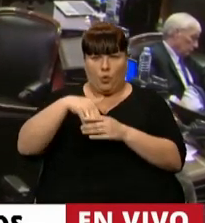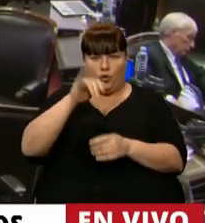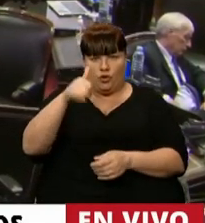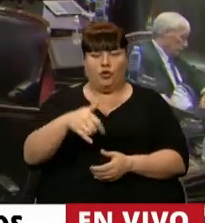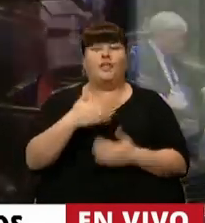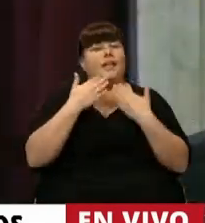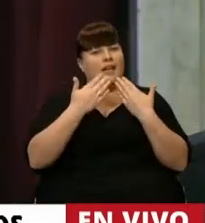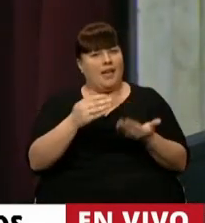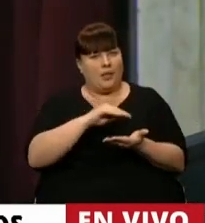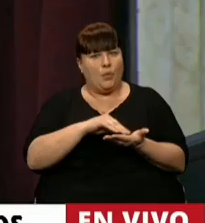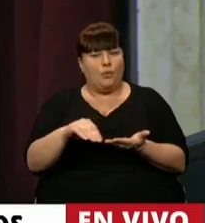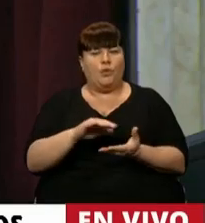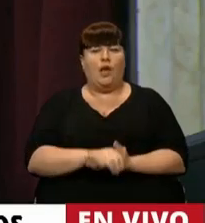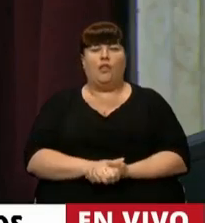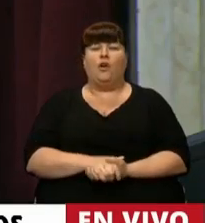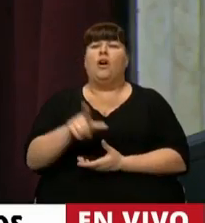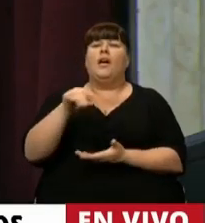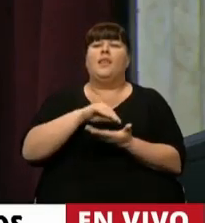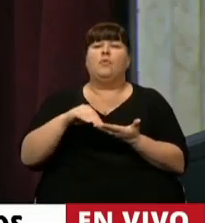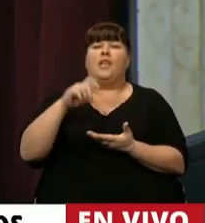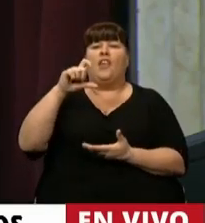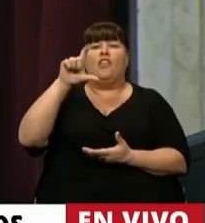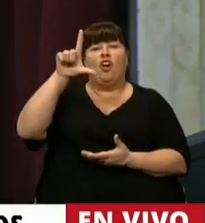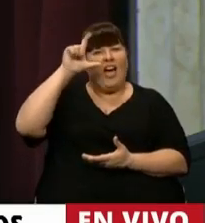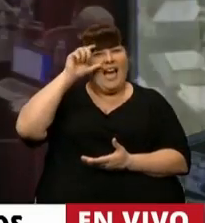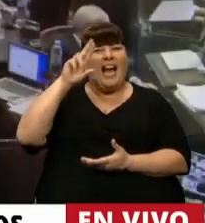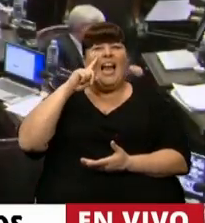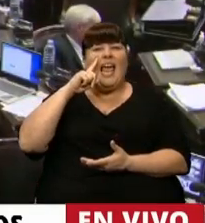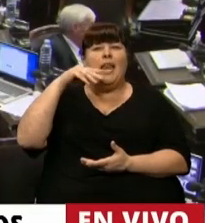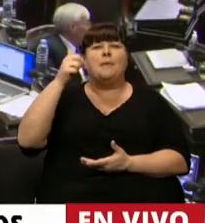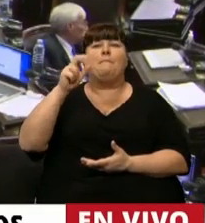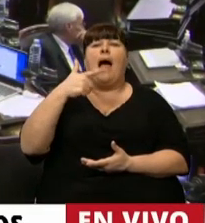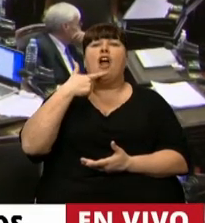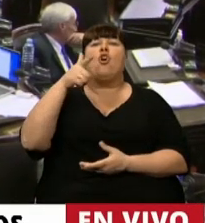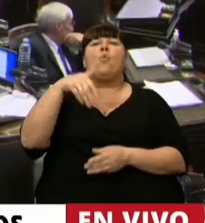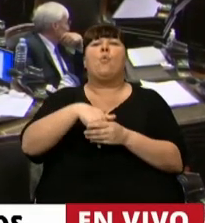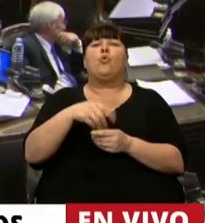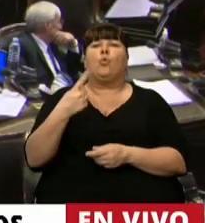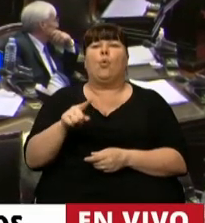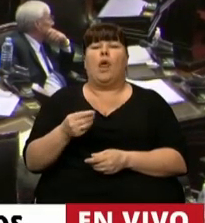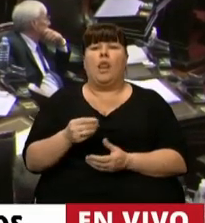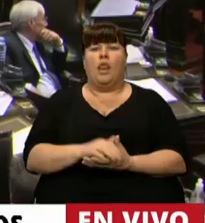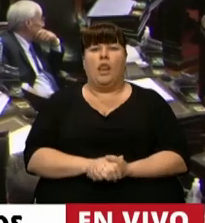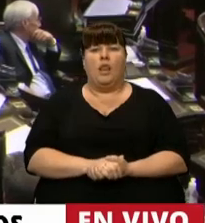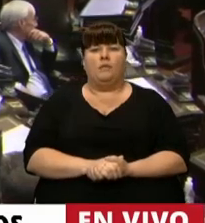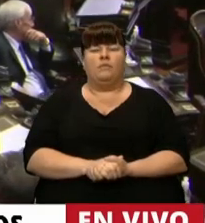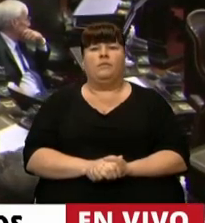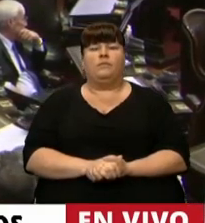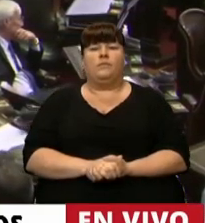gracias a diputado diputado clair y marcos es el sentido de su voto